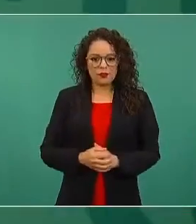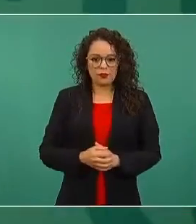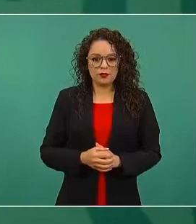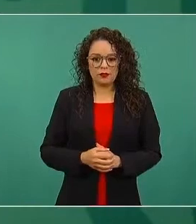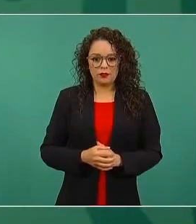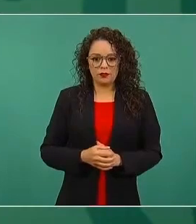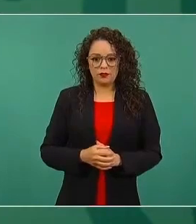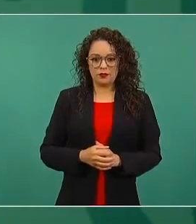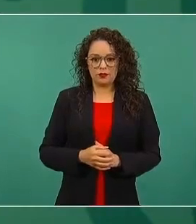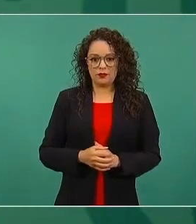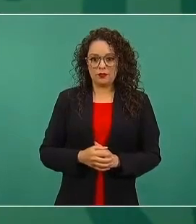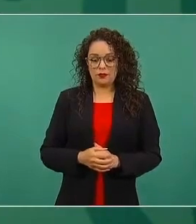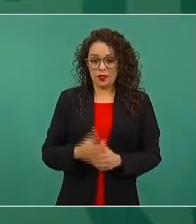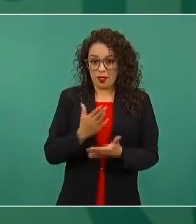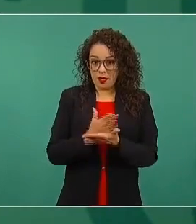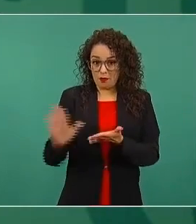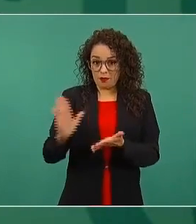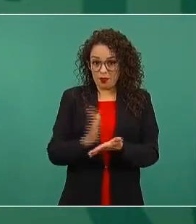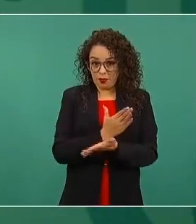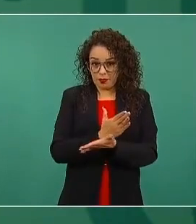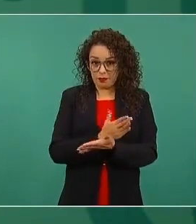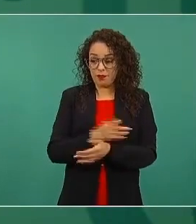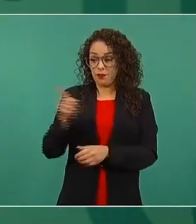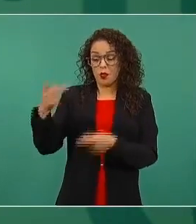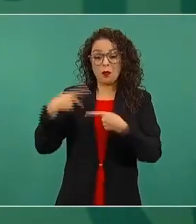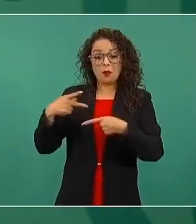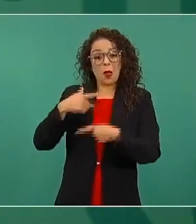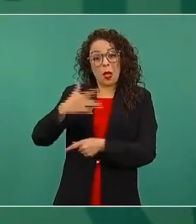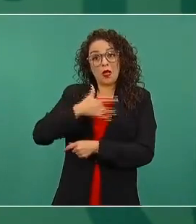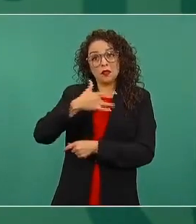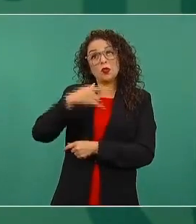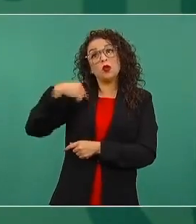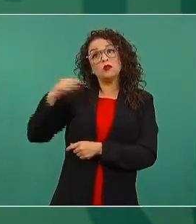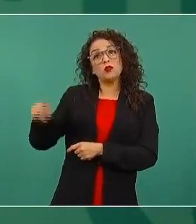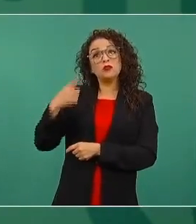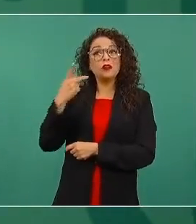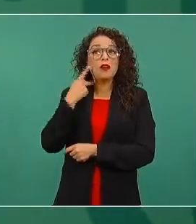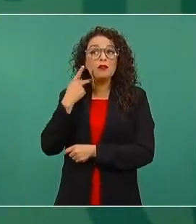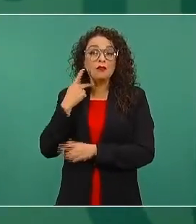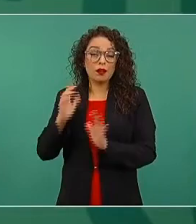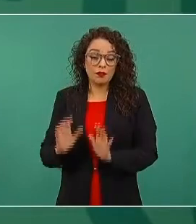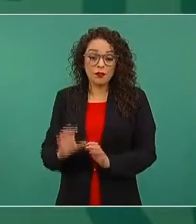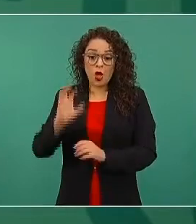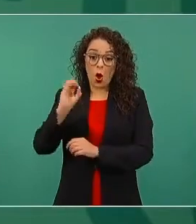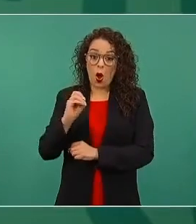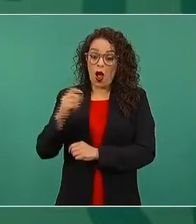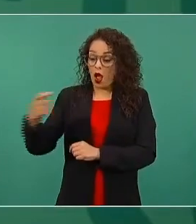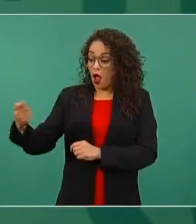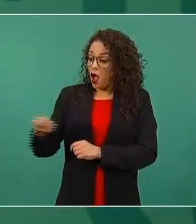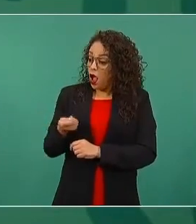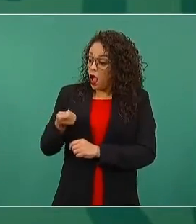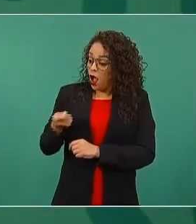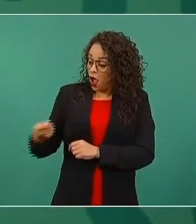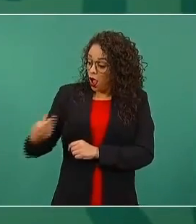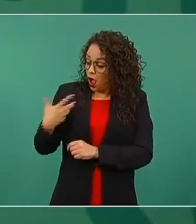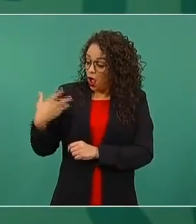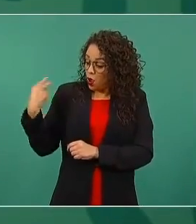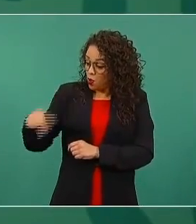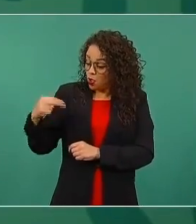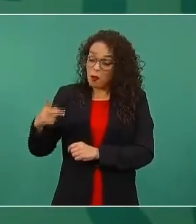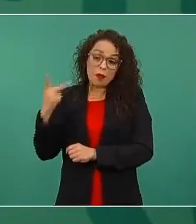político, o que se cree político, o que se autonombra político, y no es